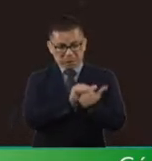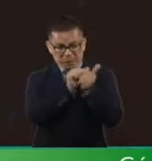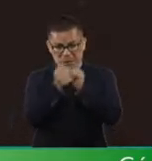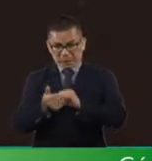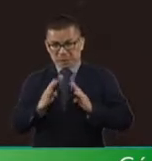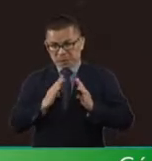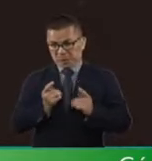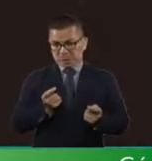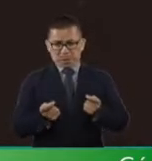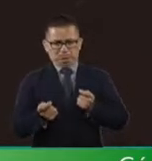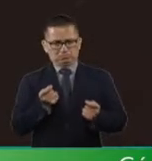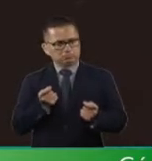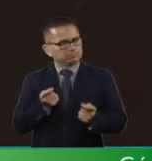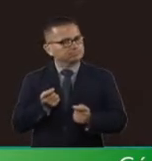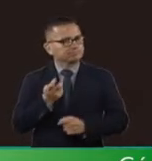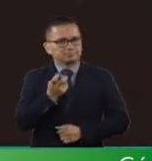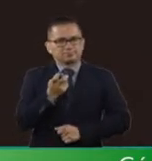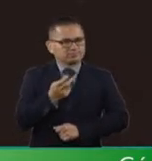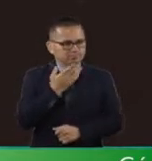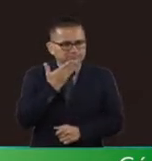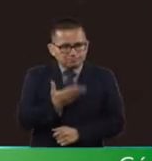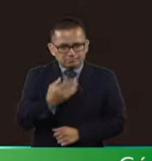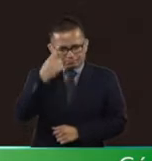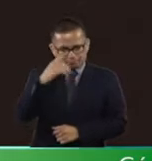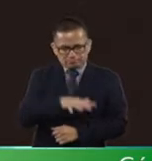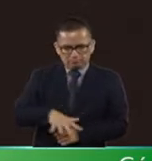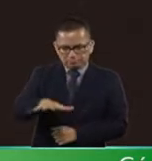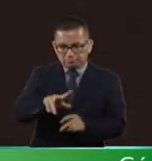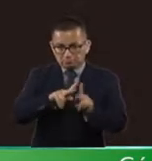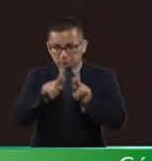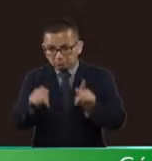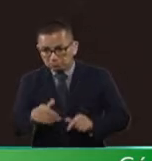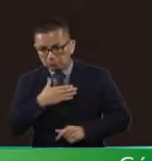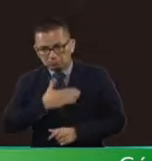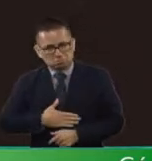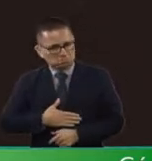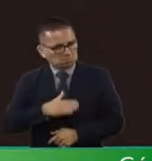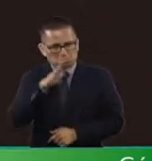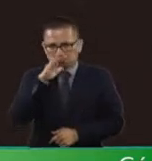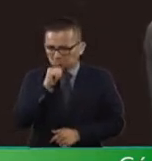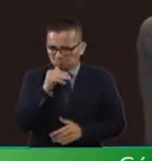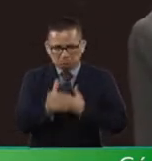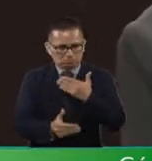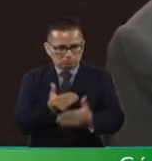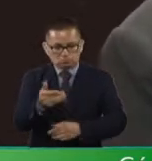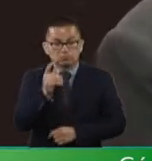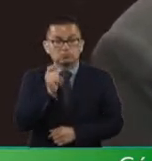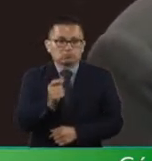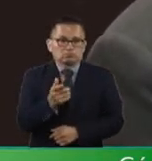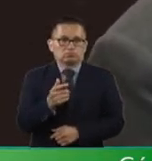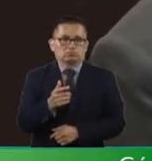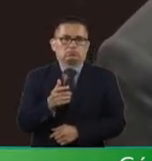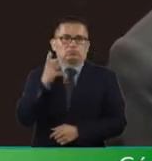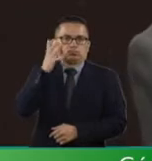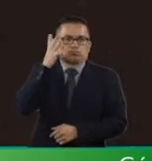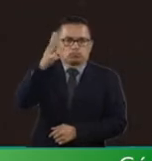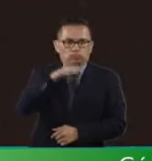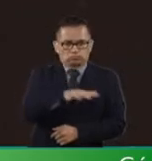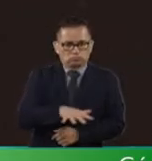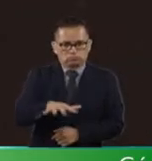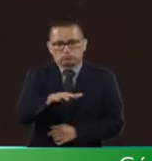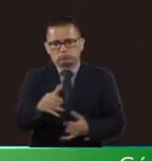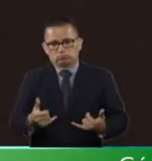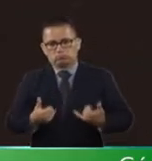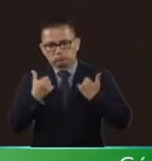dilapida los esfuerzos para construir un México con paz y Justicia es decir condena a las próximas generaciones a las y los